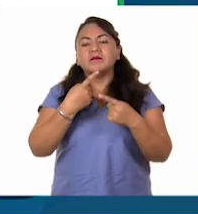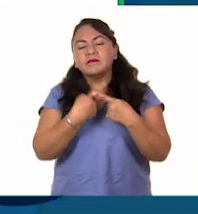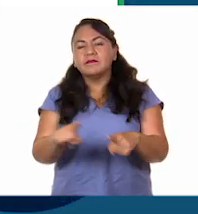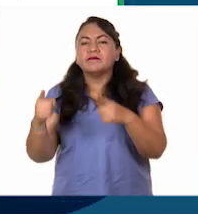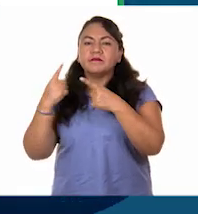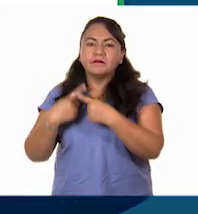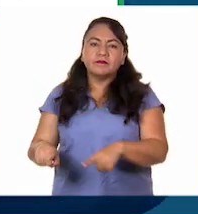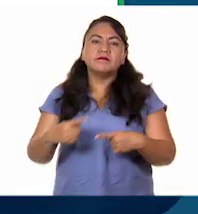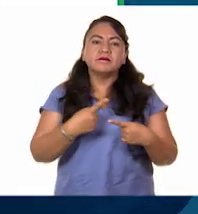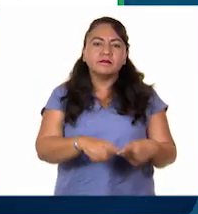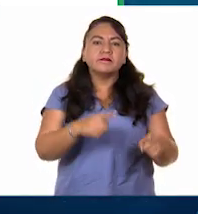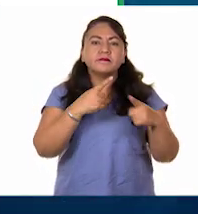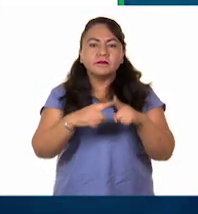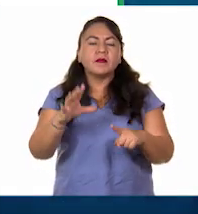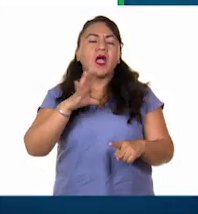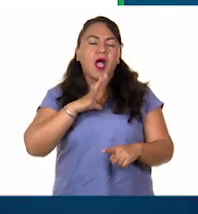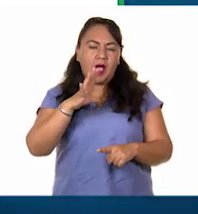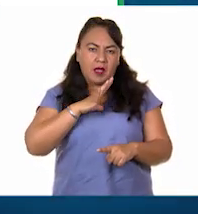diferencias